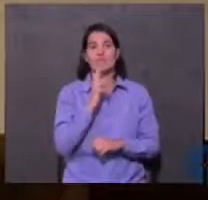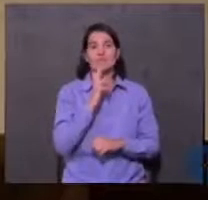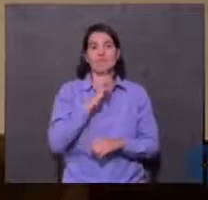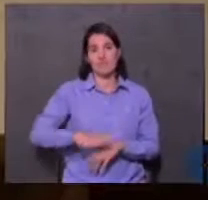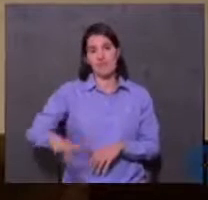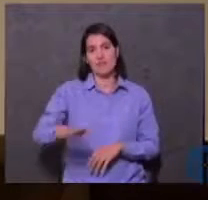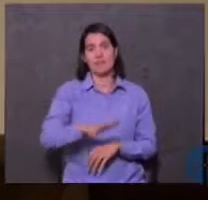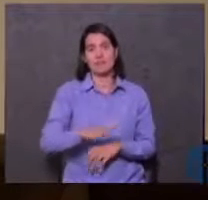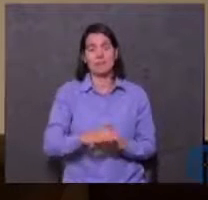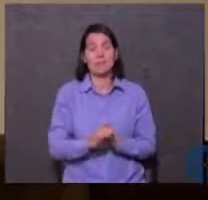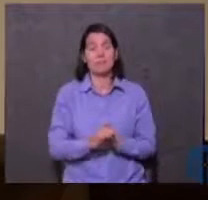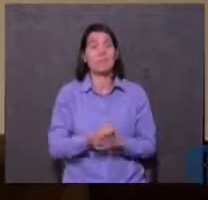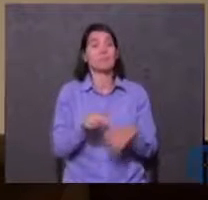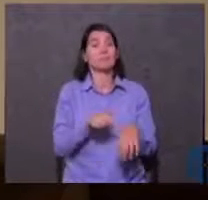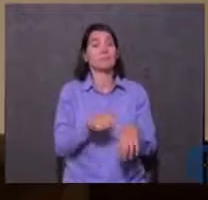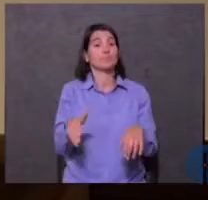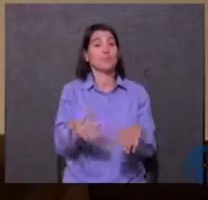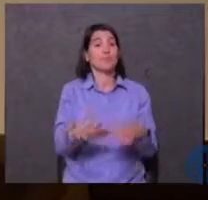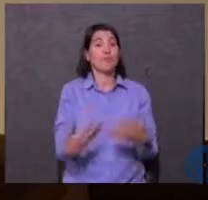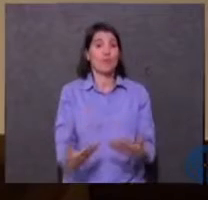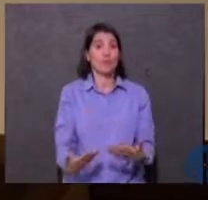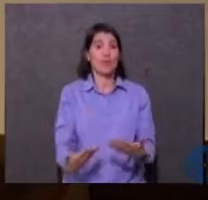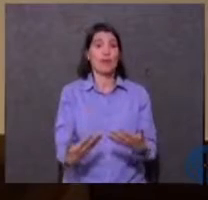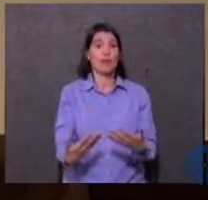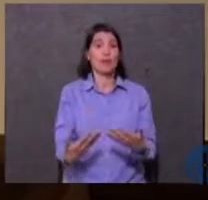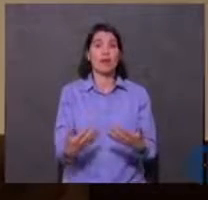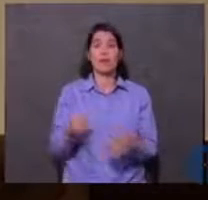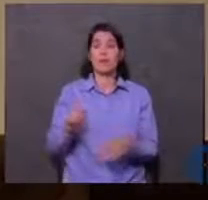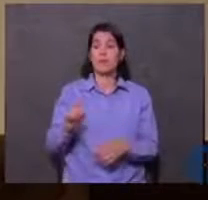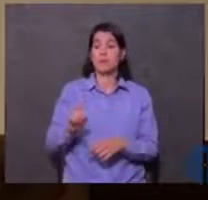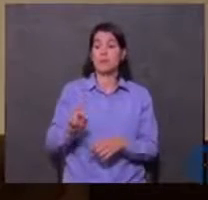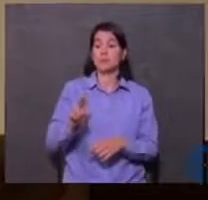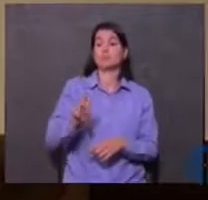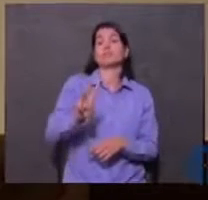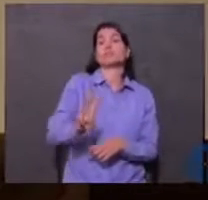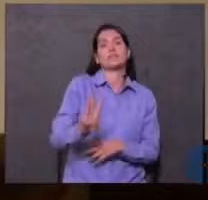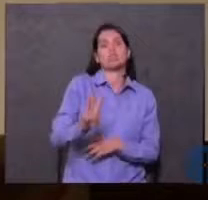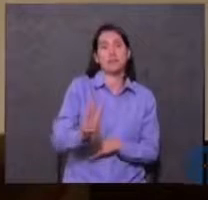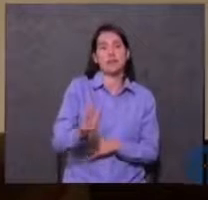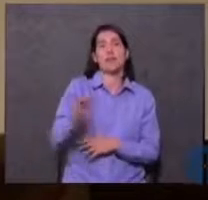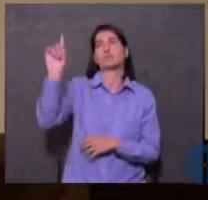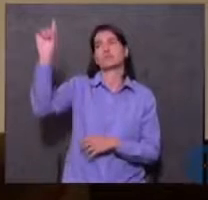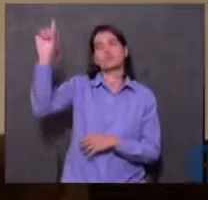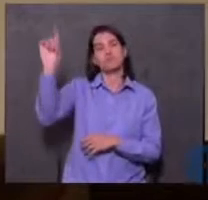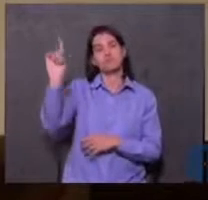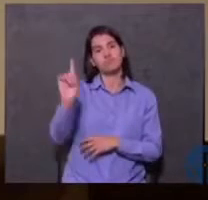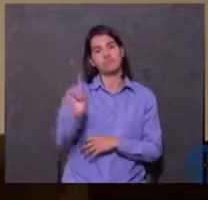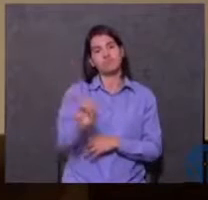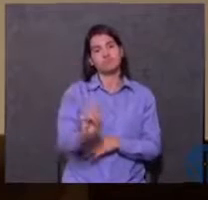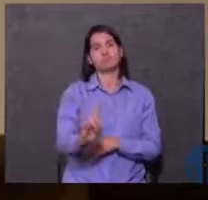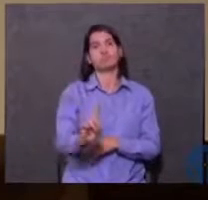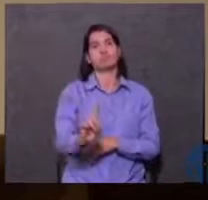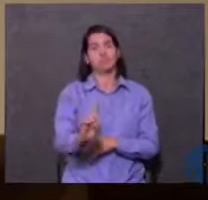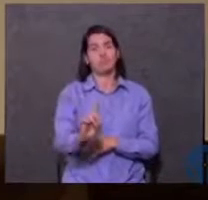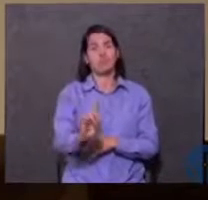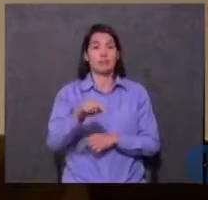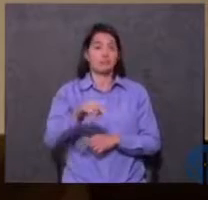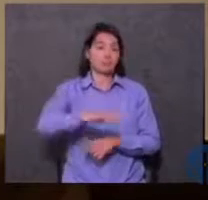ocasión corresponde á terceira das aparicións que aconteceran neste mesmo lugar